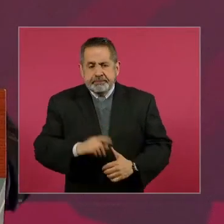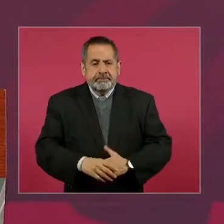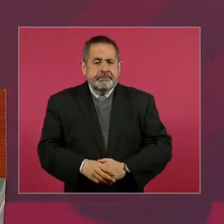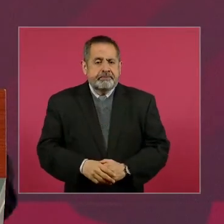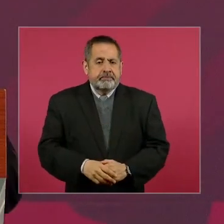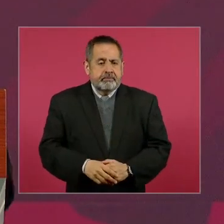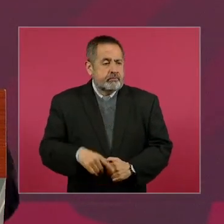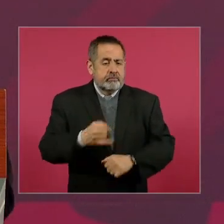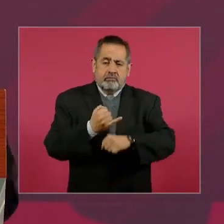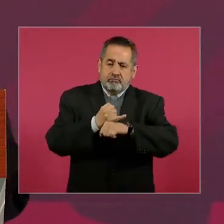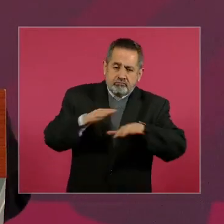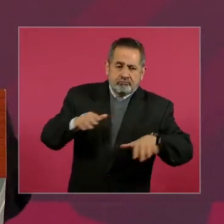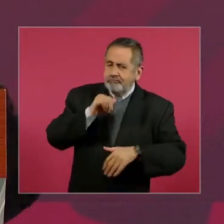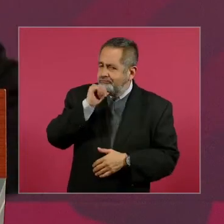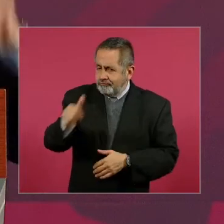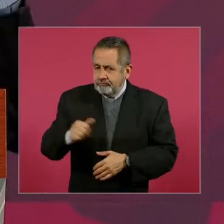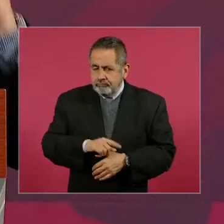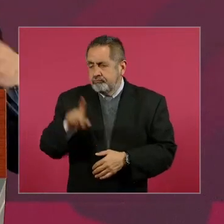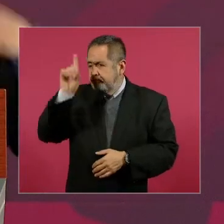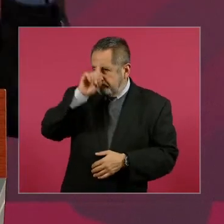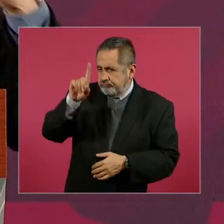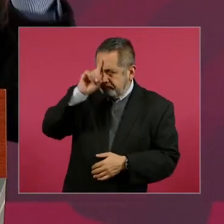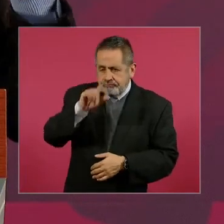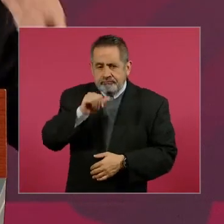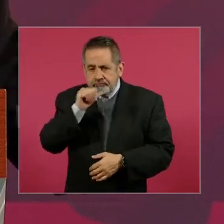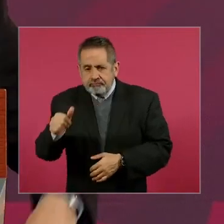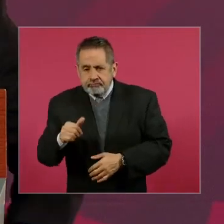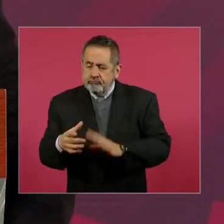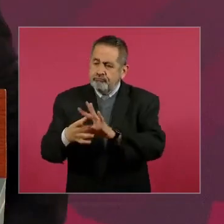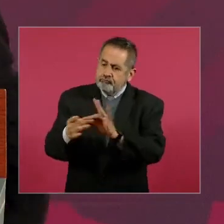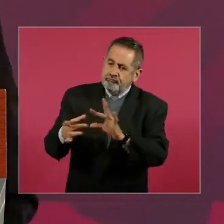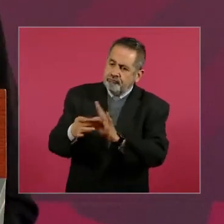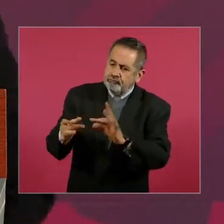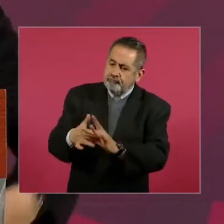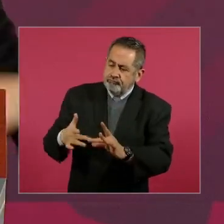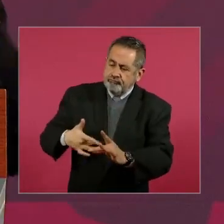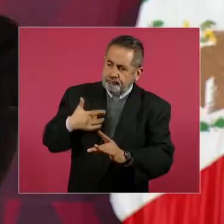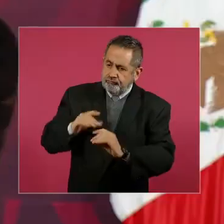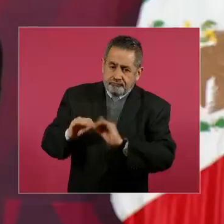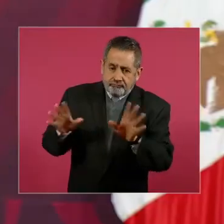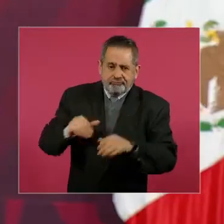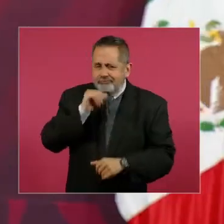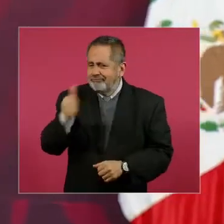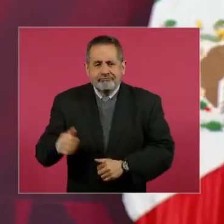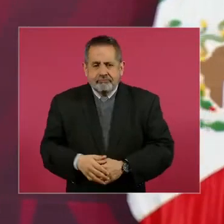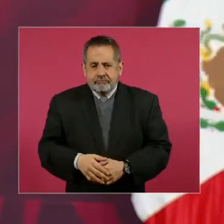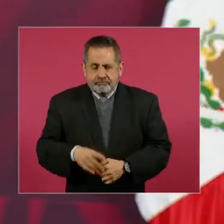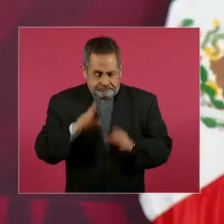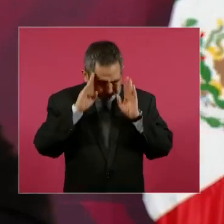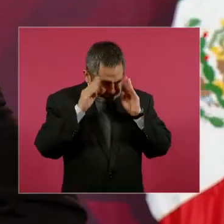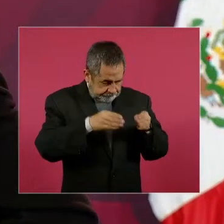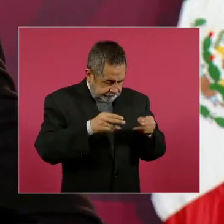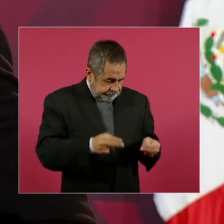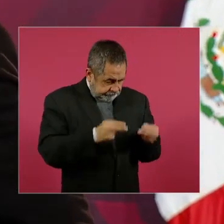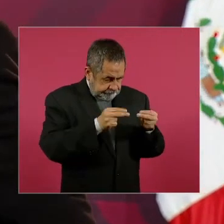ni informan, ni orientan, ni mucho menos concientizan. Ellos están en sus negocios.